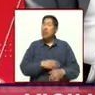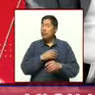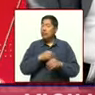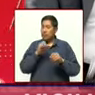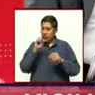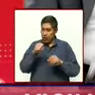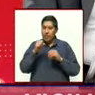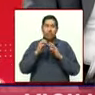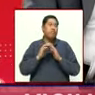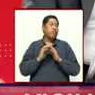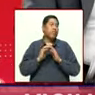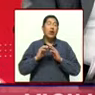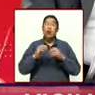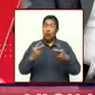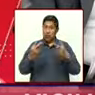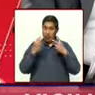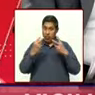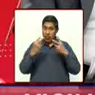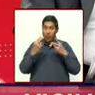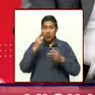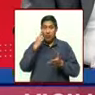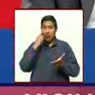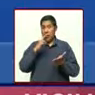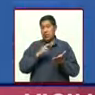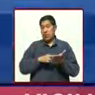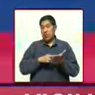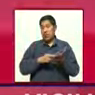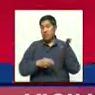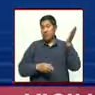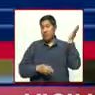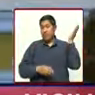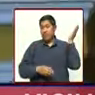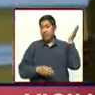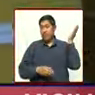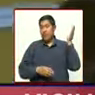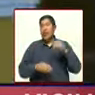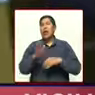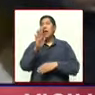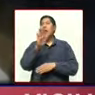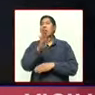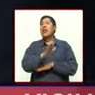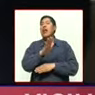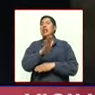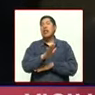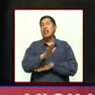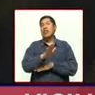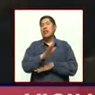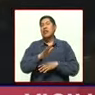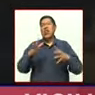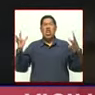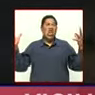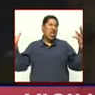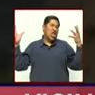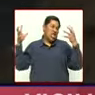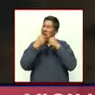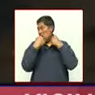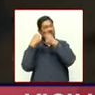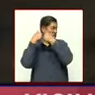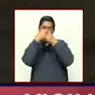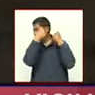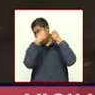Precisamente, Miriam, y todos los que nos están viendo reconocerán este lugar porque en horas de la tarde se convirtió prácticamente en un ring,